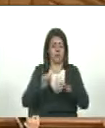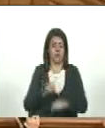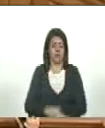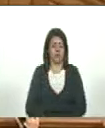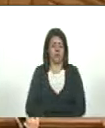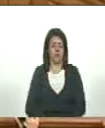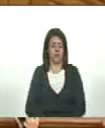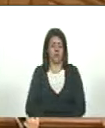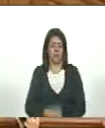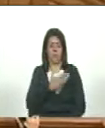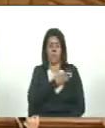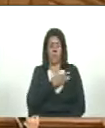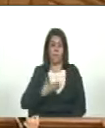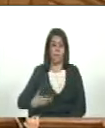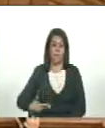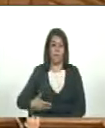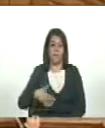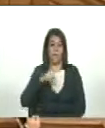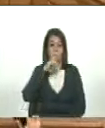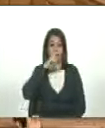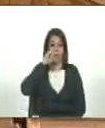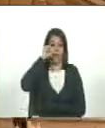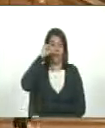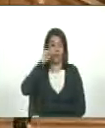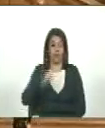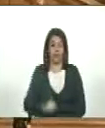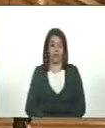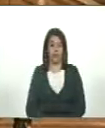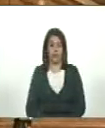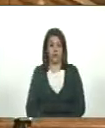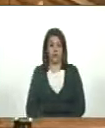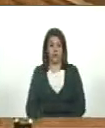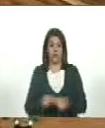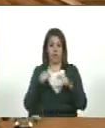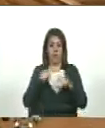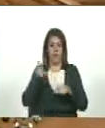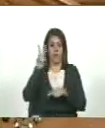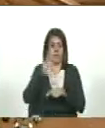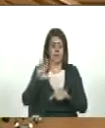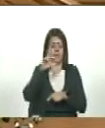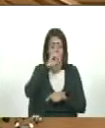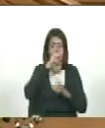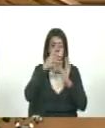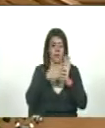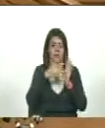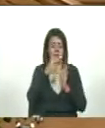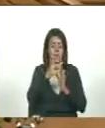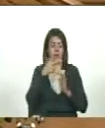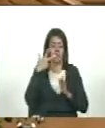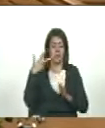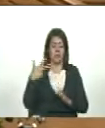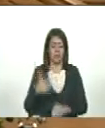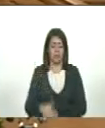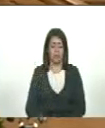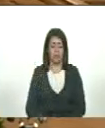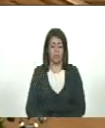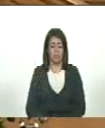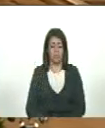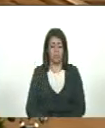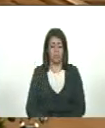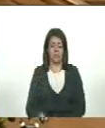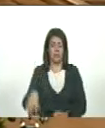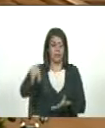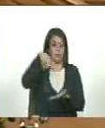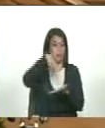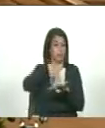por el presidente Nicolás Maduro. Esta Venezuela en el año 2023 se